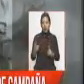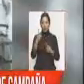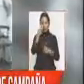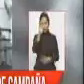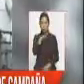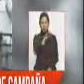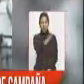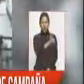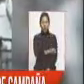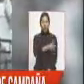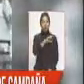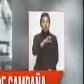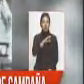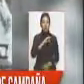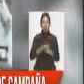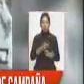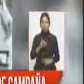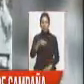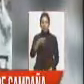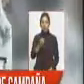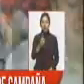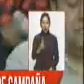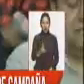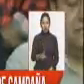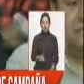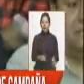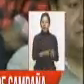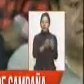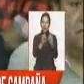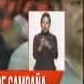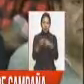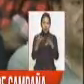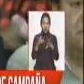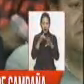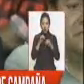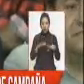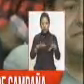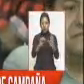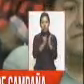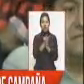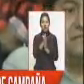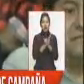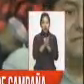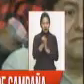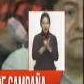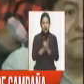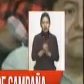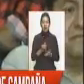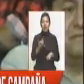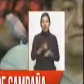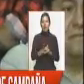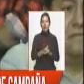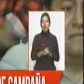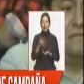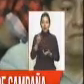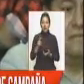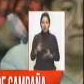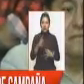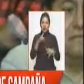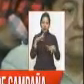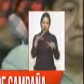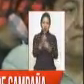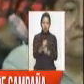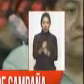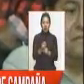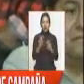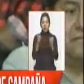coronel Igor Echegaray, porque también han hecho circular ya en las redes sociales que van a hacer la toma